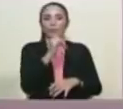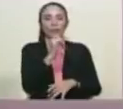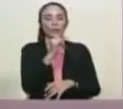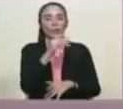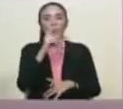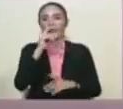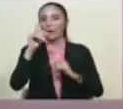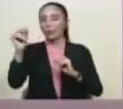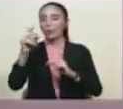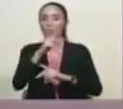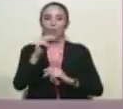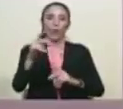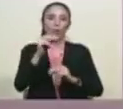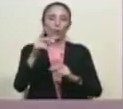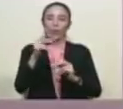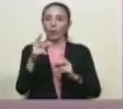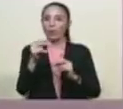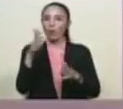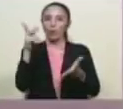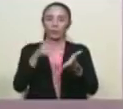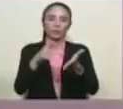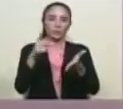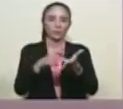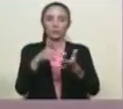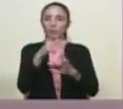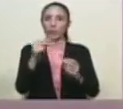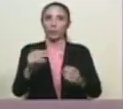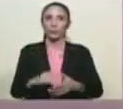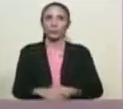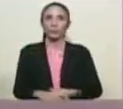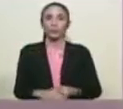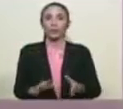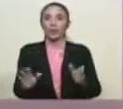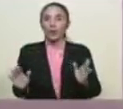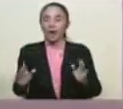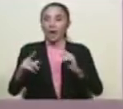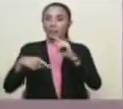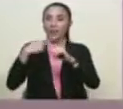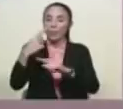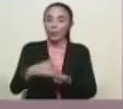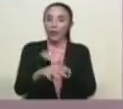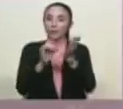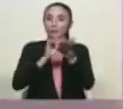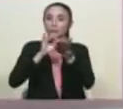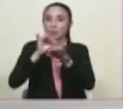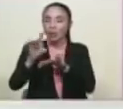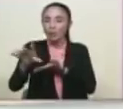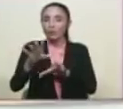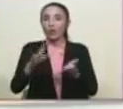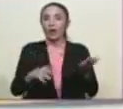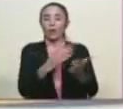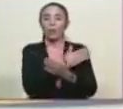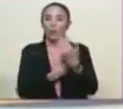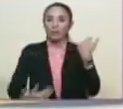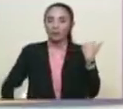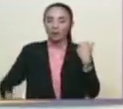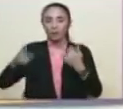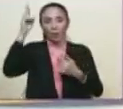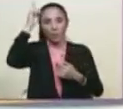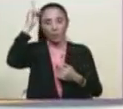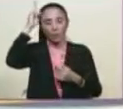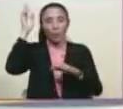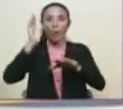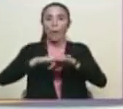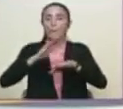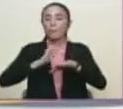va. Un día se fue, lo sacaron de la presidencia del Perú por corrupto,